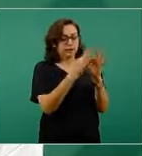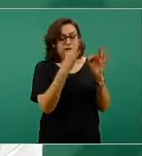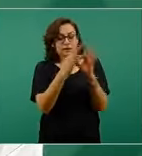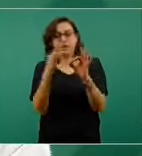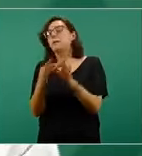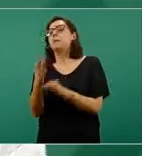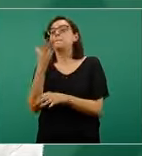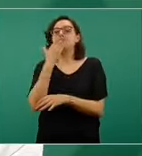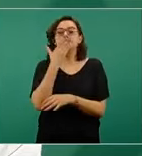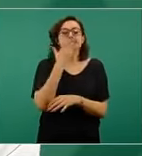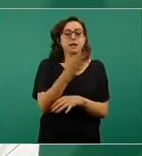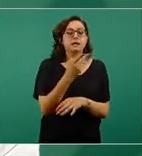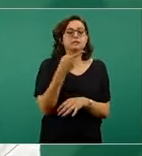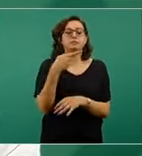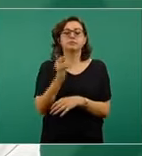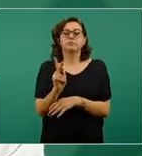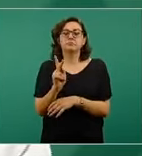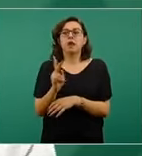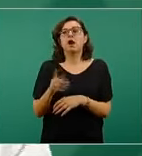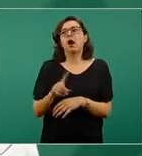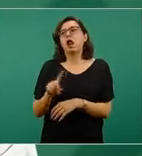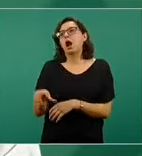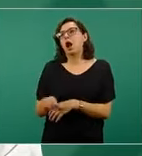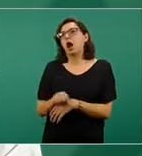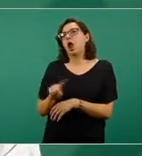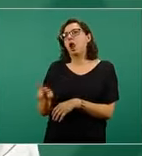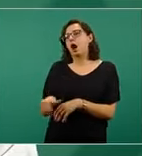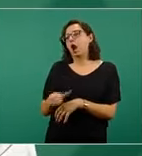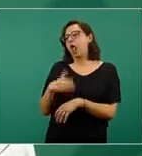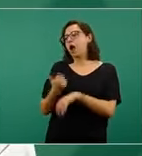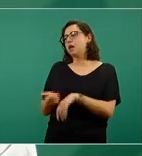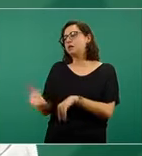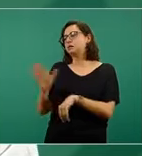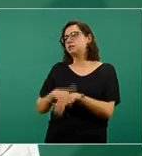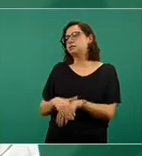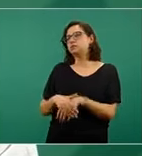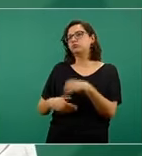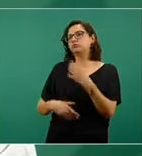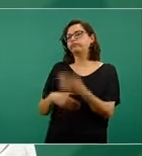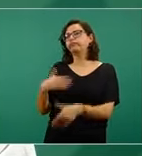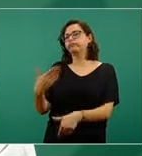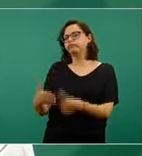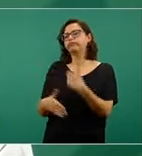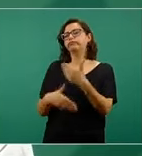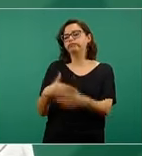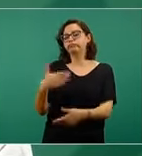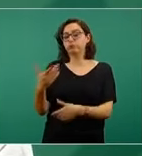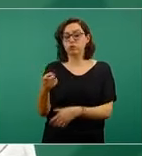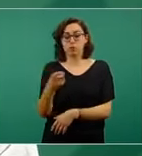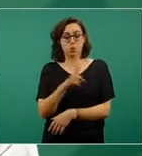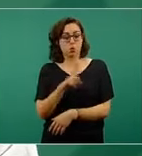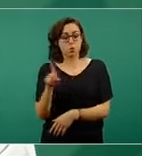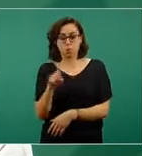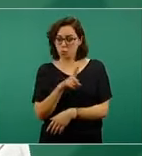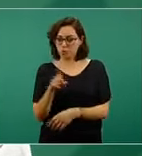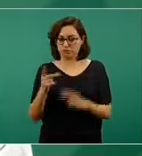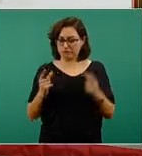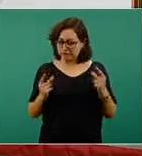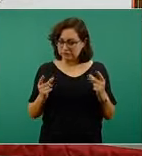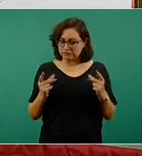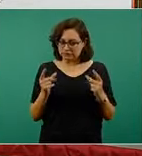no se convierta en un cuello de botella burocrático o un capricho administrativo. Entonces, desde la llegada del doctor Alejandro Sbarch y un